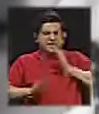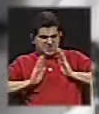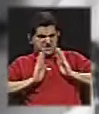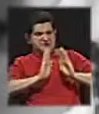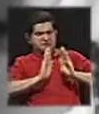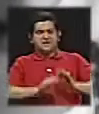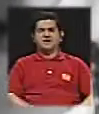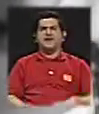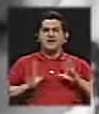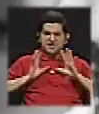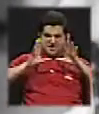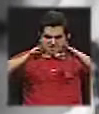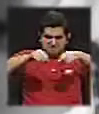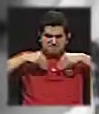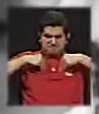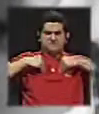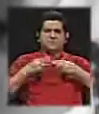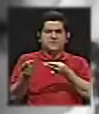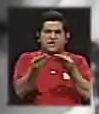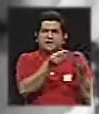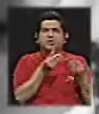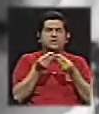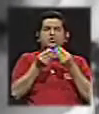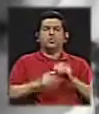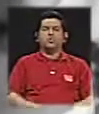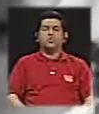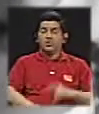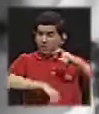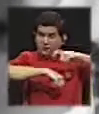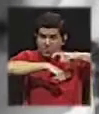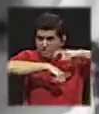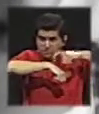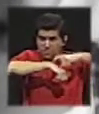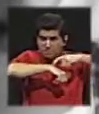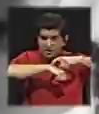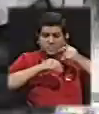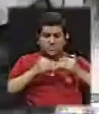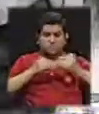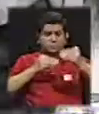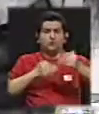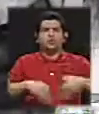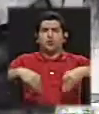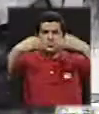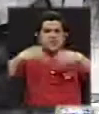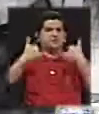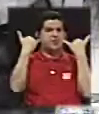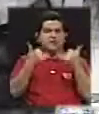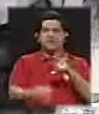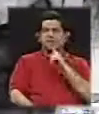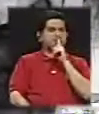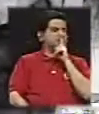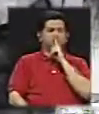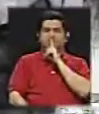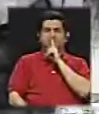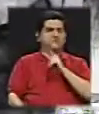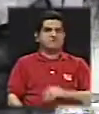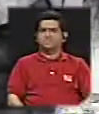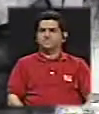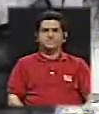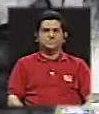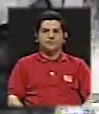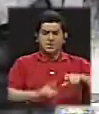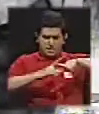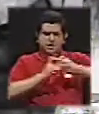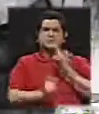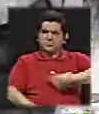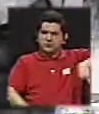apropiación del territorio. Y desde ese momento decidimos ya no callar más y